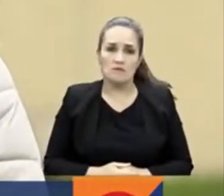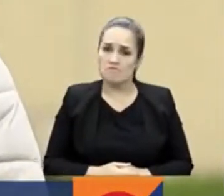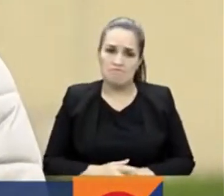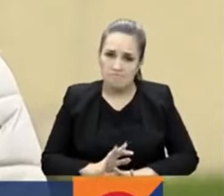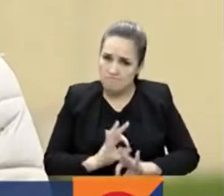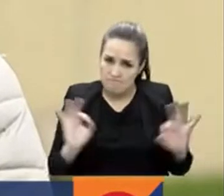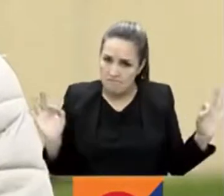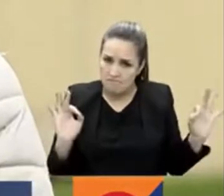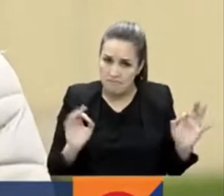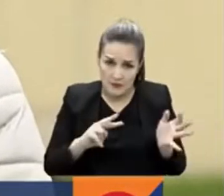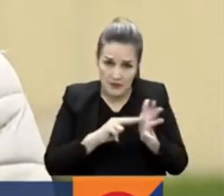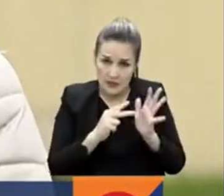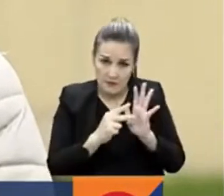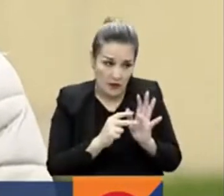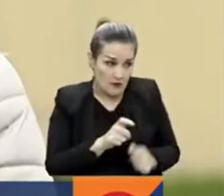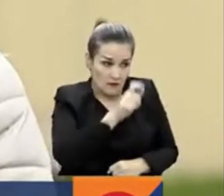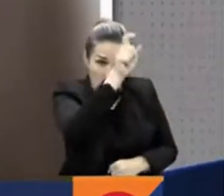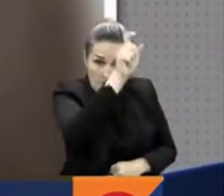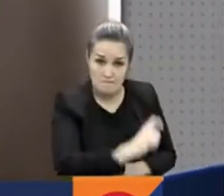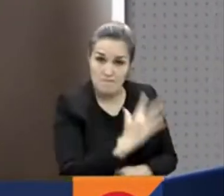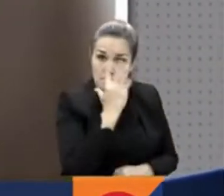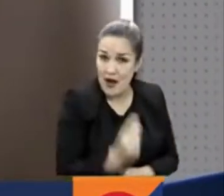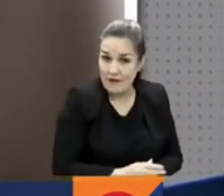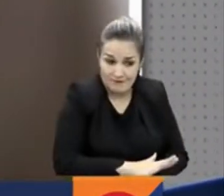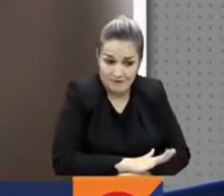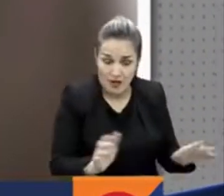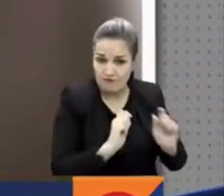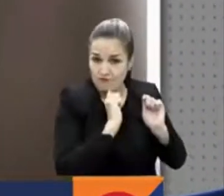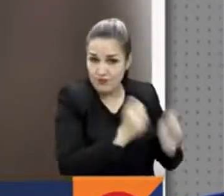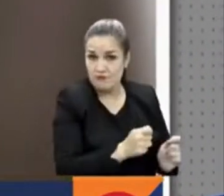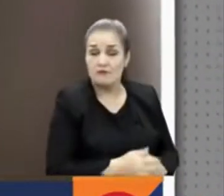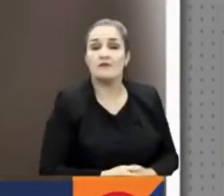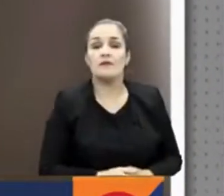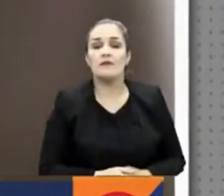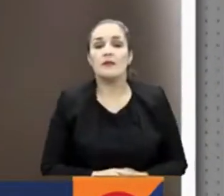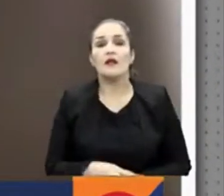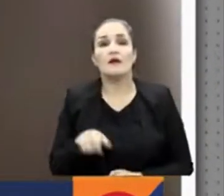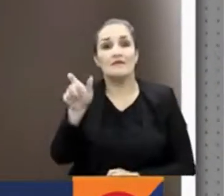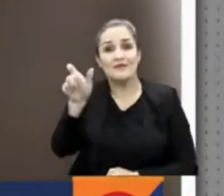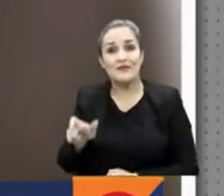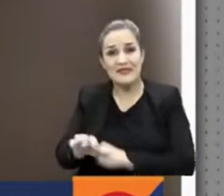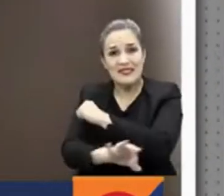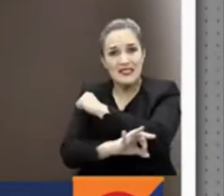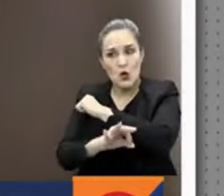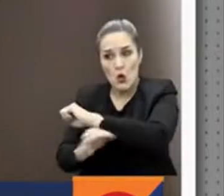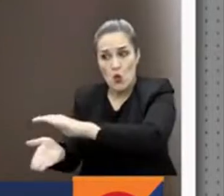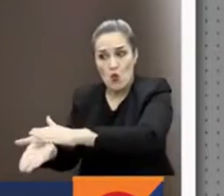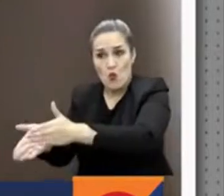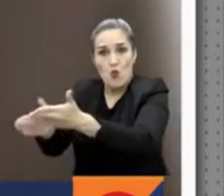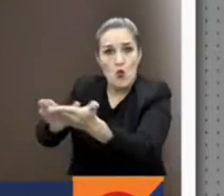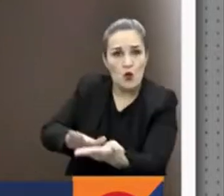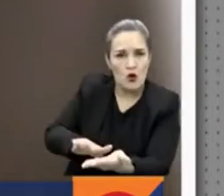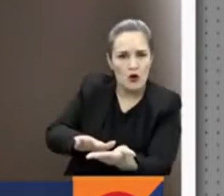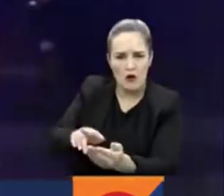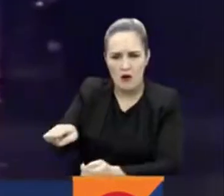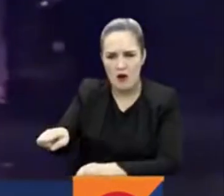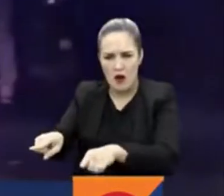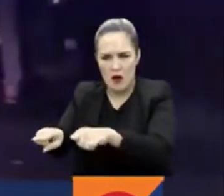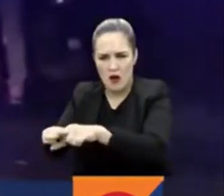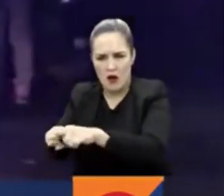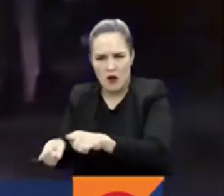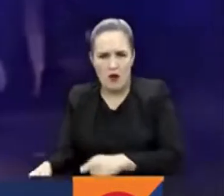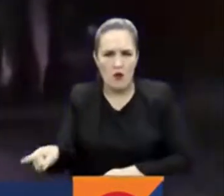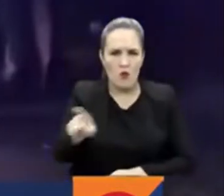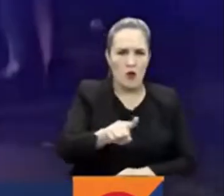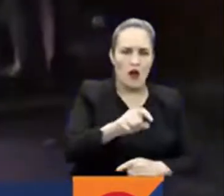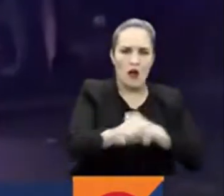Entonces estamos hablando de alguien perverso. Para el experto, el caso de Adriana Pinzón tiene muchas similitudes con el ocurrido en el